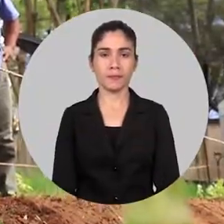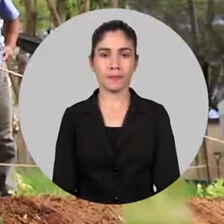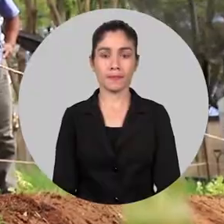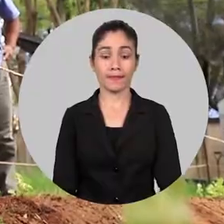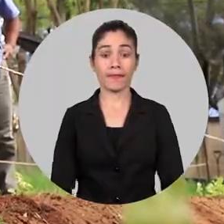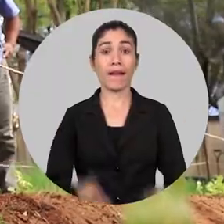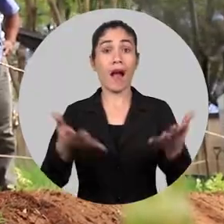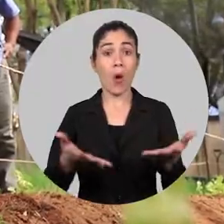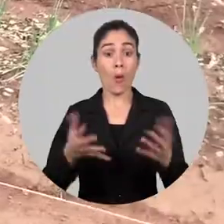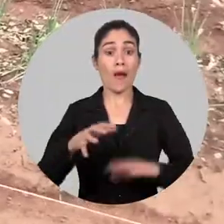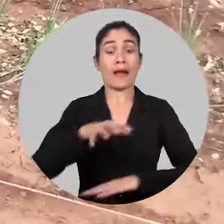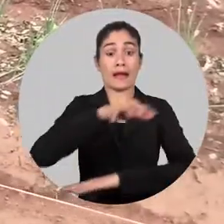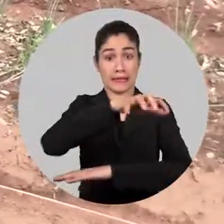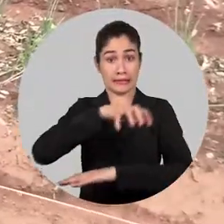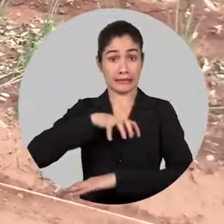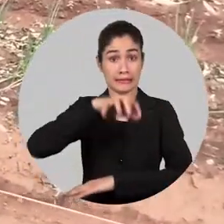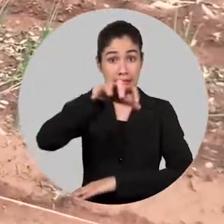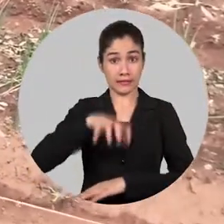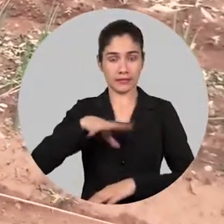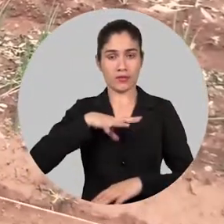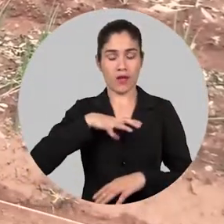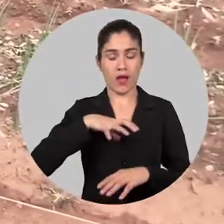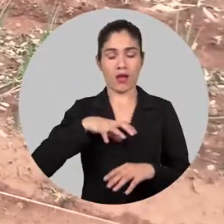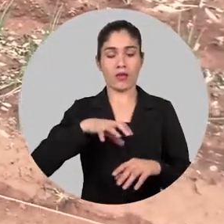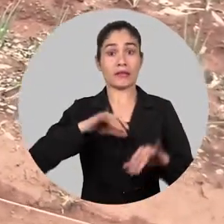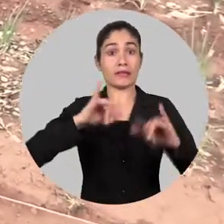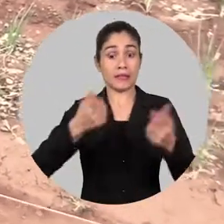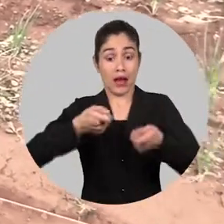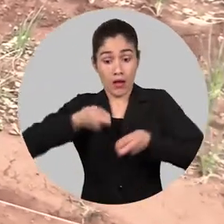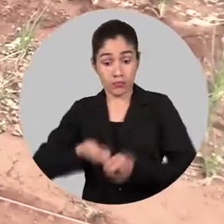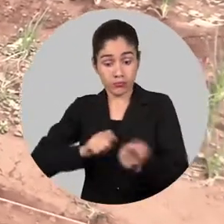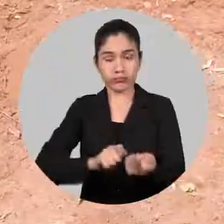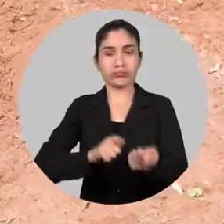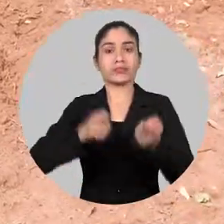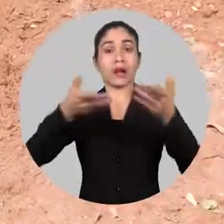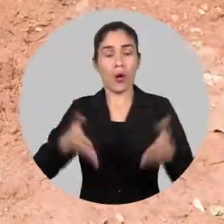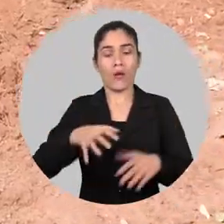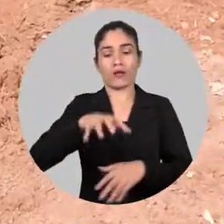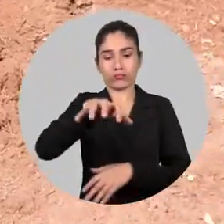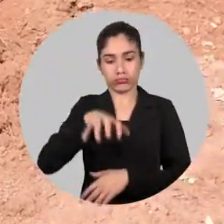Acompañan a Ñecotela, Ñamongu y con rastrillo.